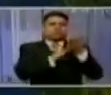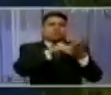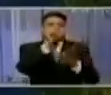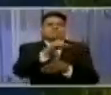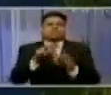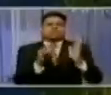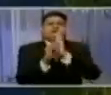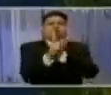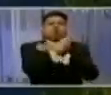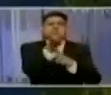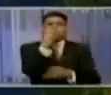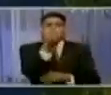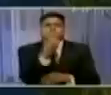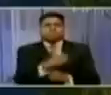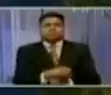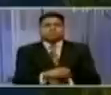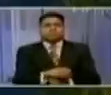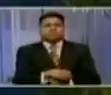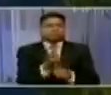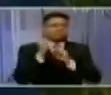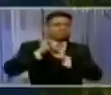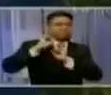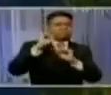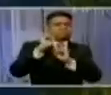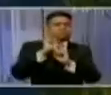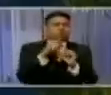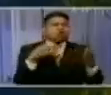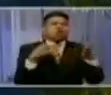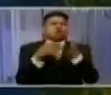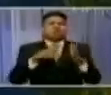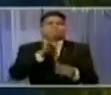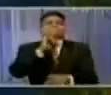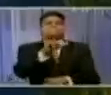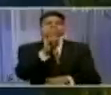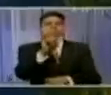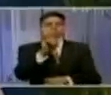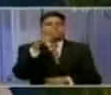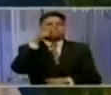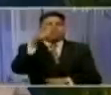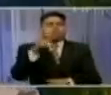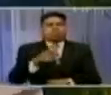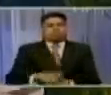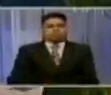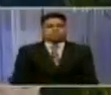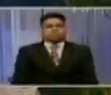en delincuencia violenta contra el propio pueblo.